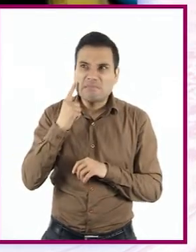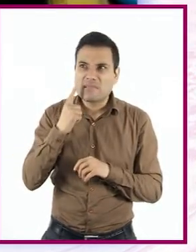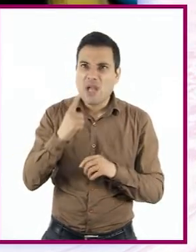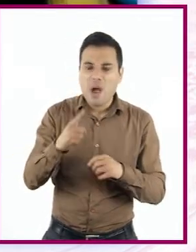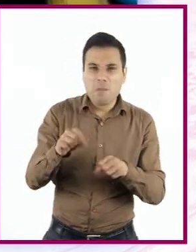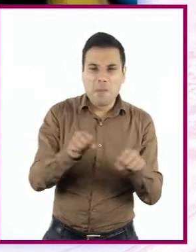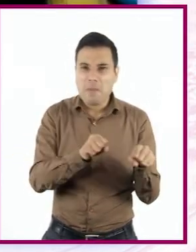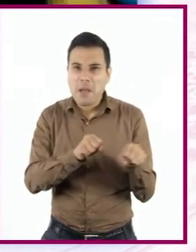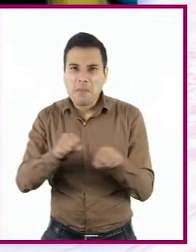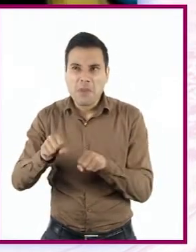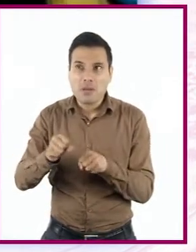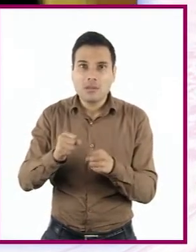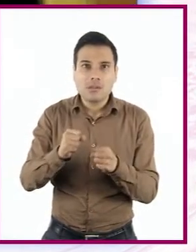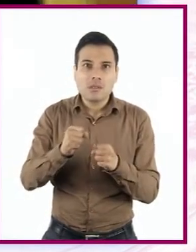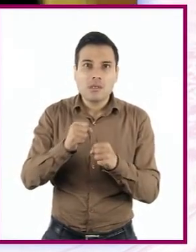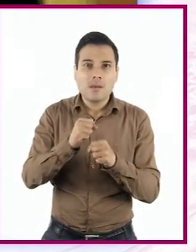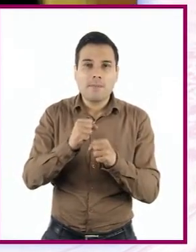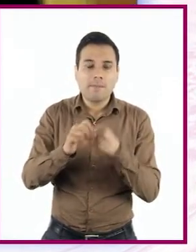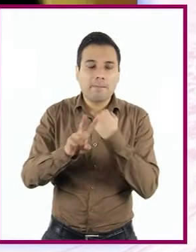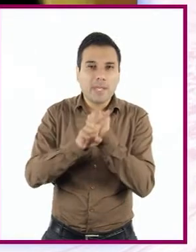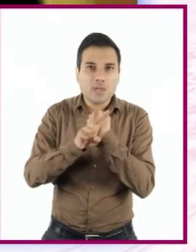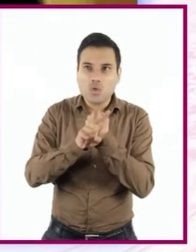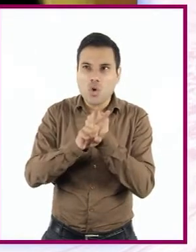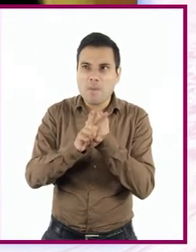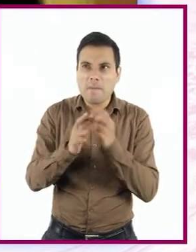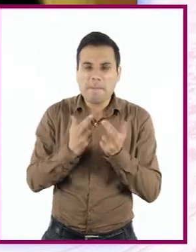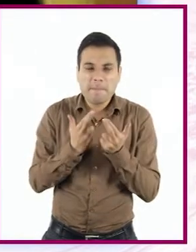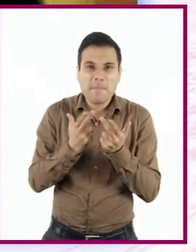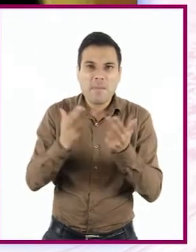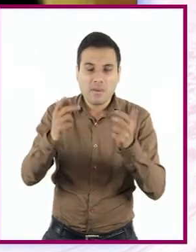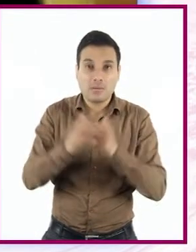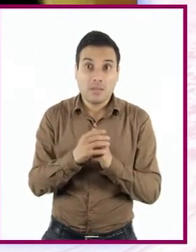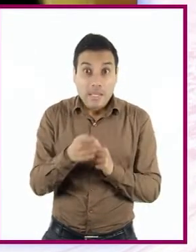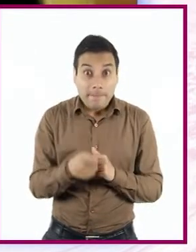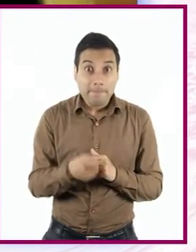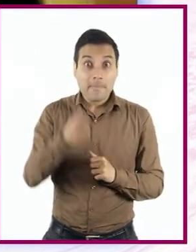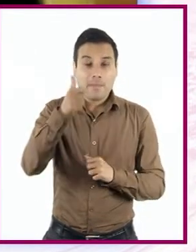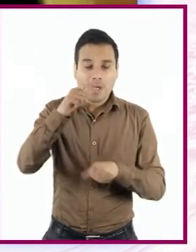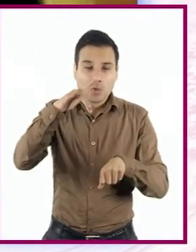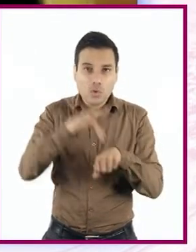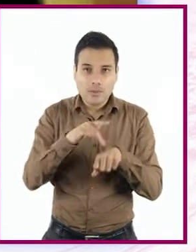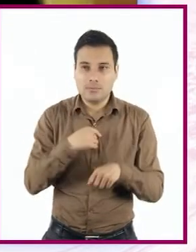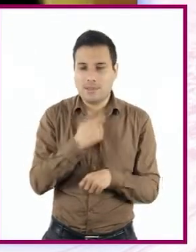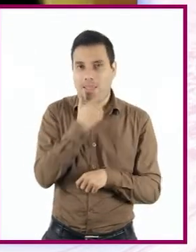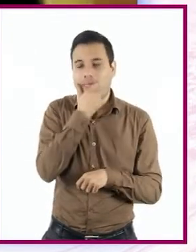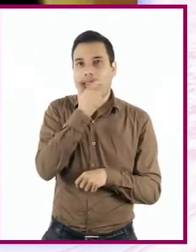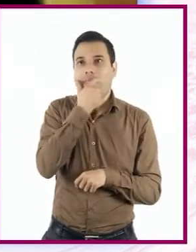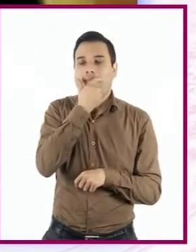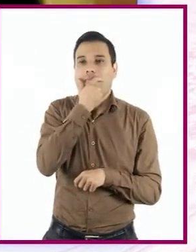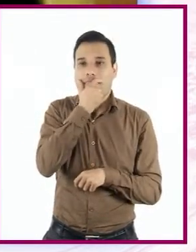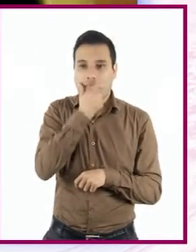retumbaban las ventanas. Yo, como era el primer temblor que pasaba, me dio risa ya que nunca